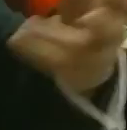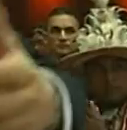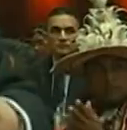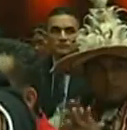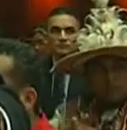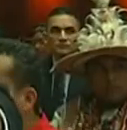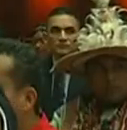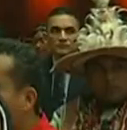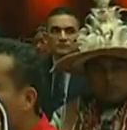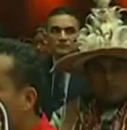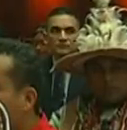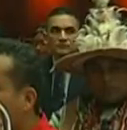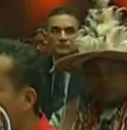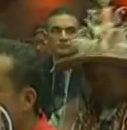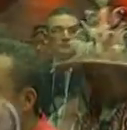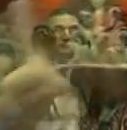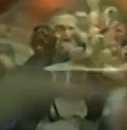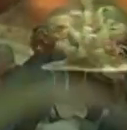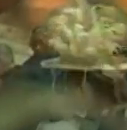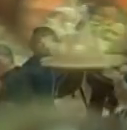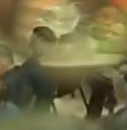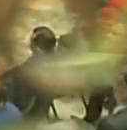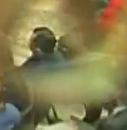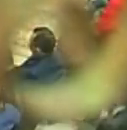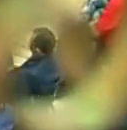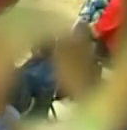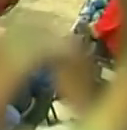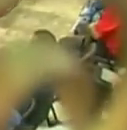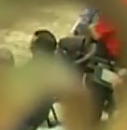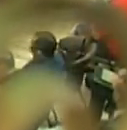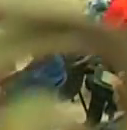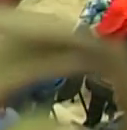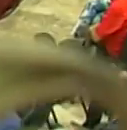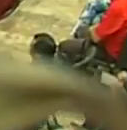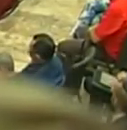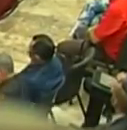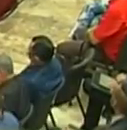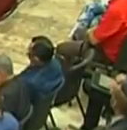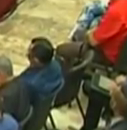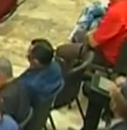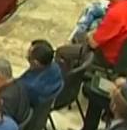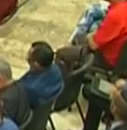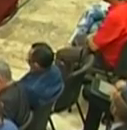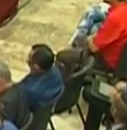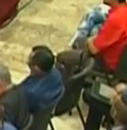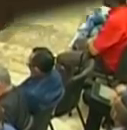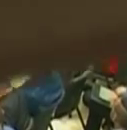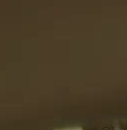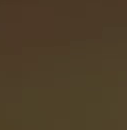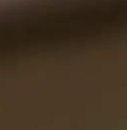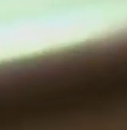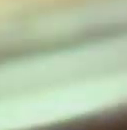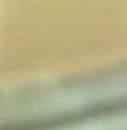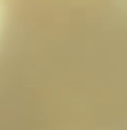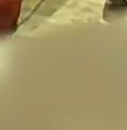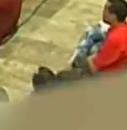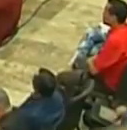naturaleza del poder constituyente es el pueblo. El pueblo en su máxima